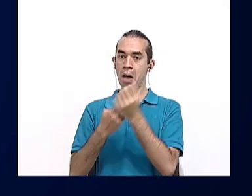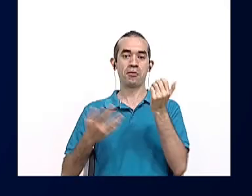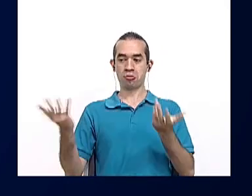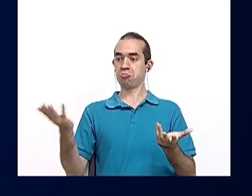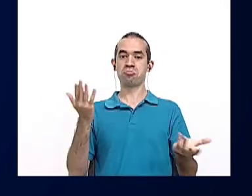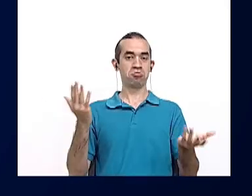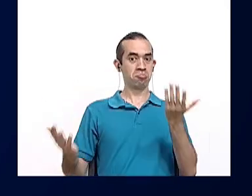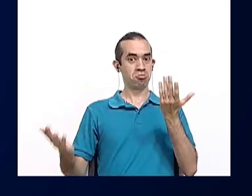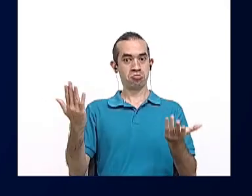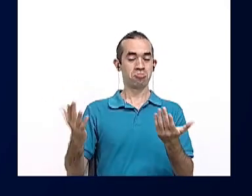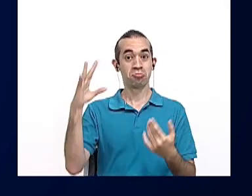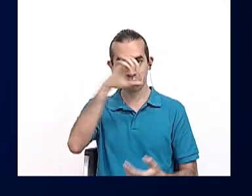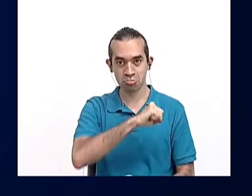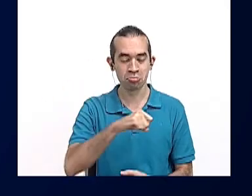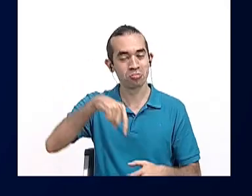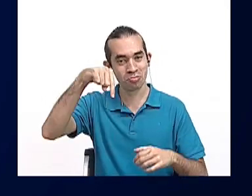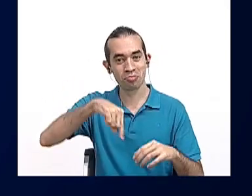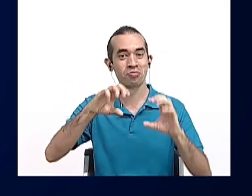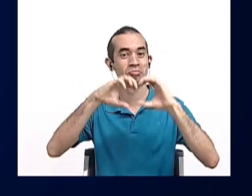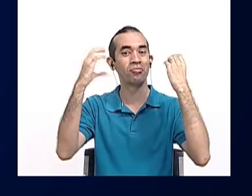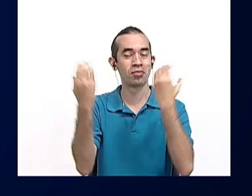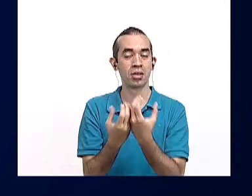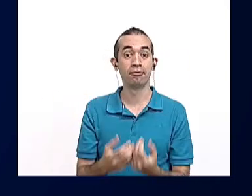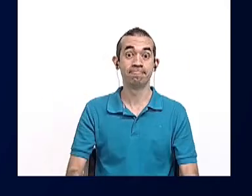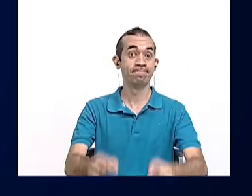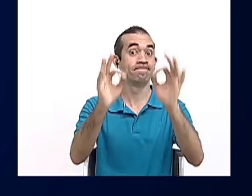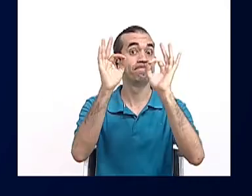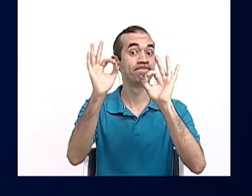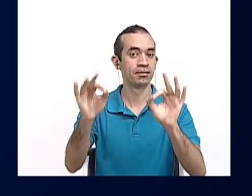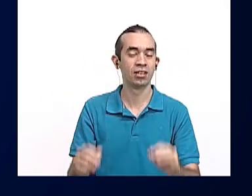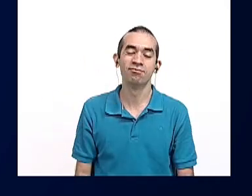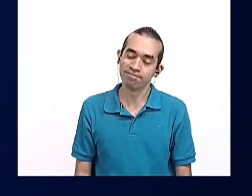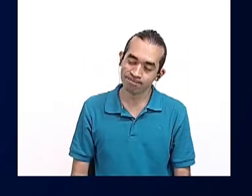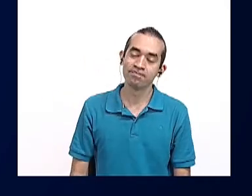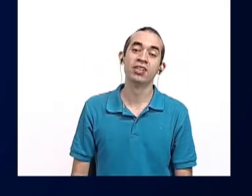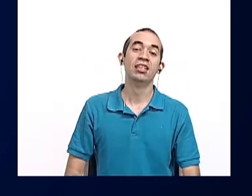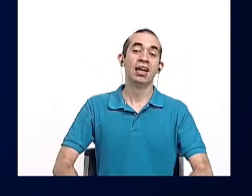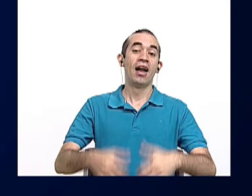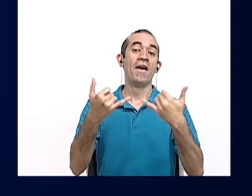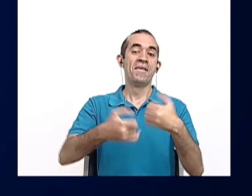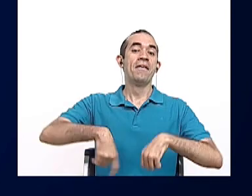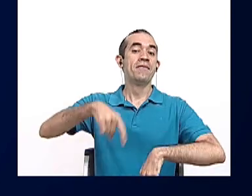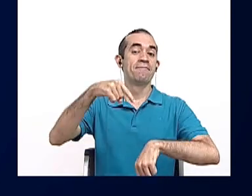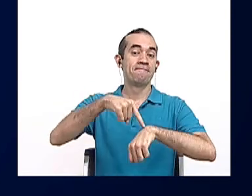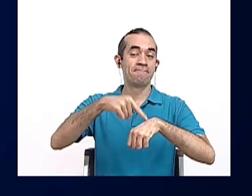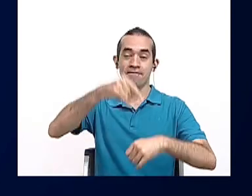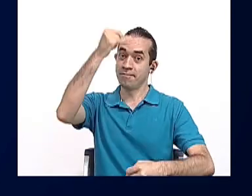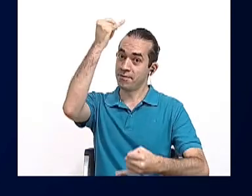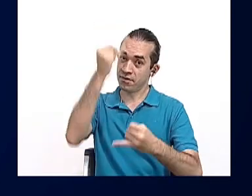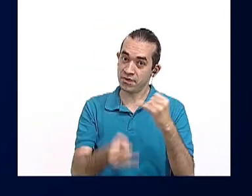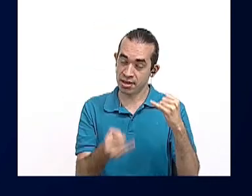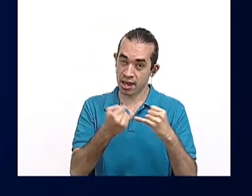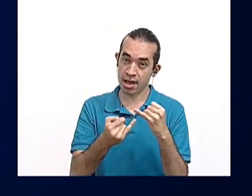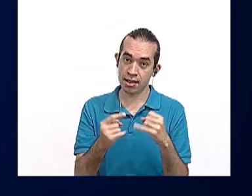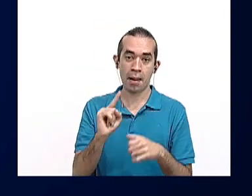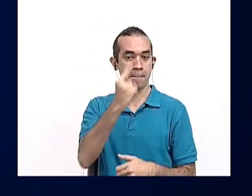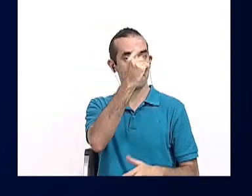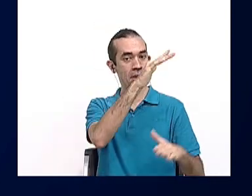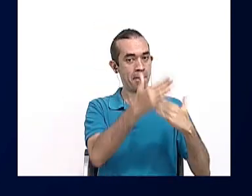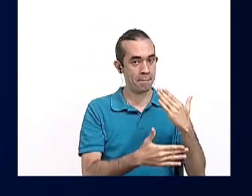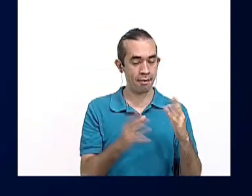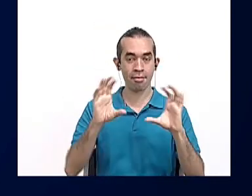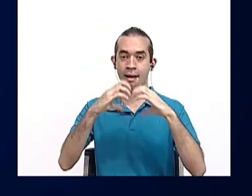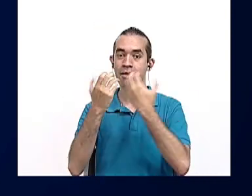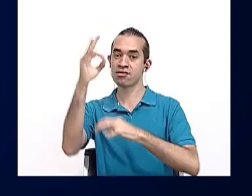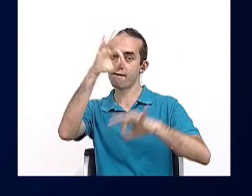en estas clases. Muy bien, ya ahora sí, estamos llegando al final de esta primera parte de la clase de física del día